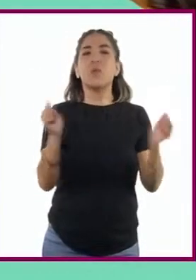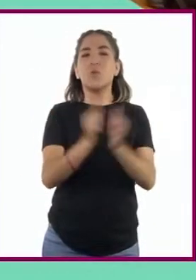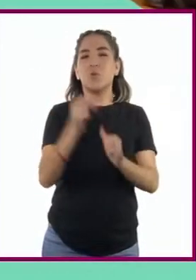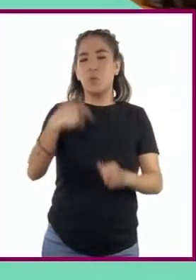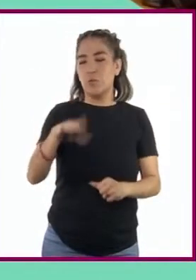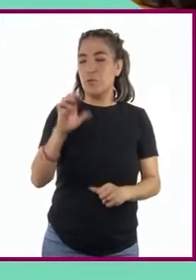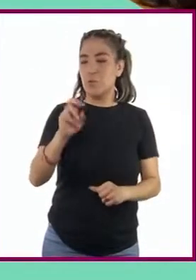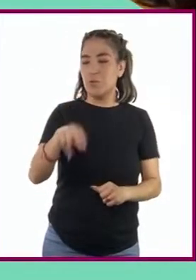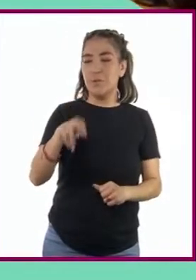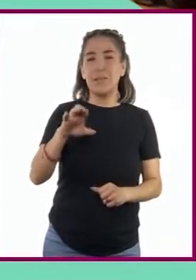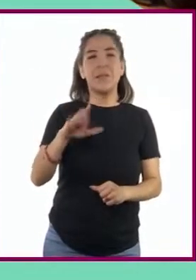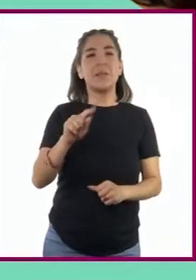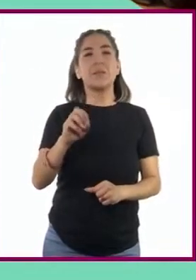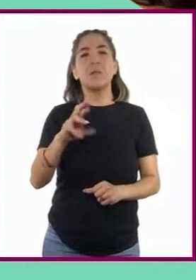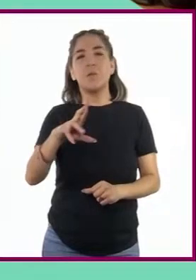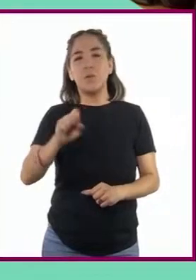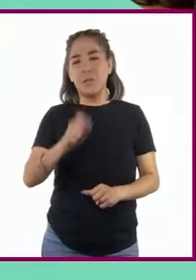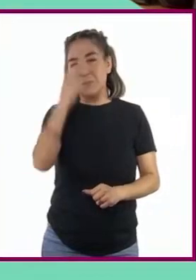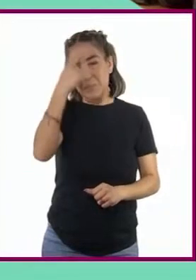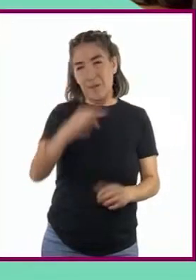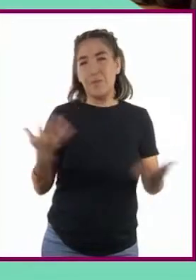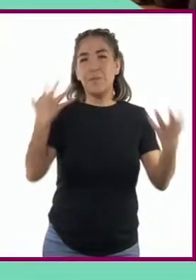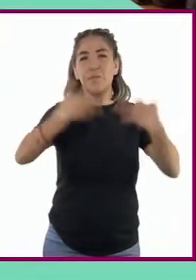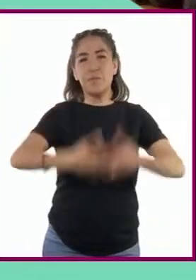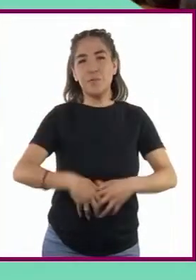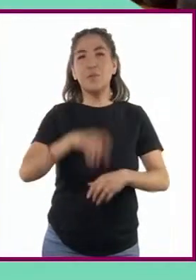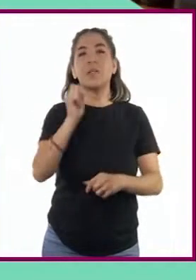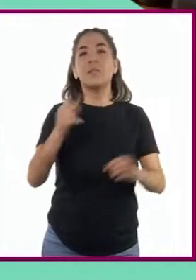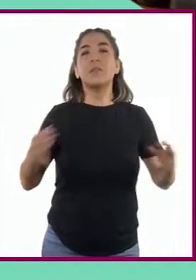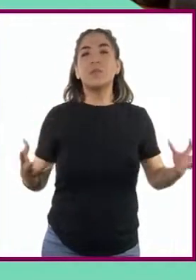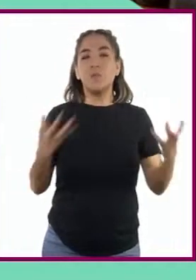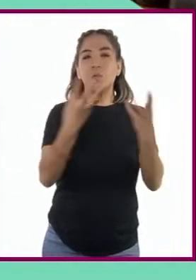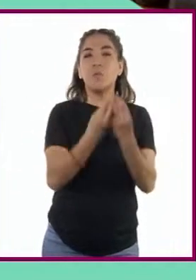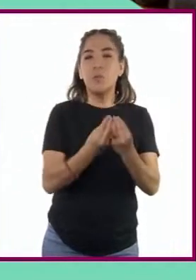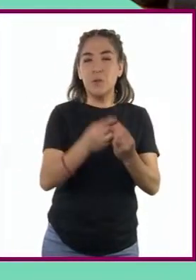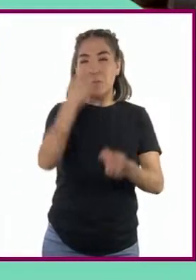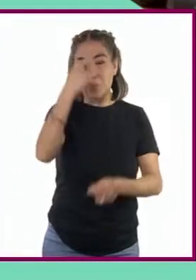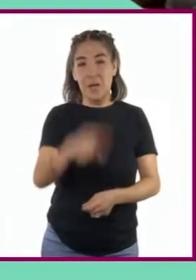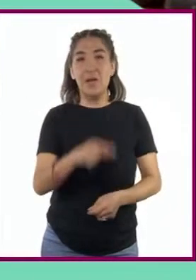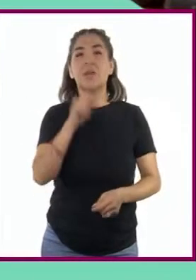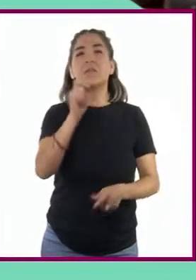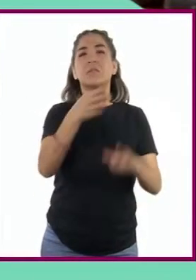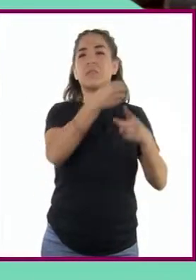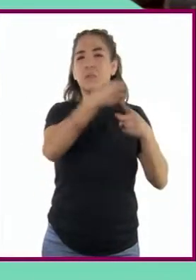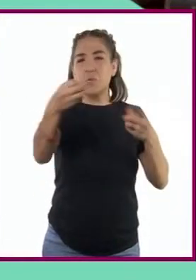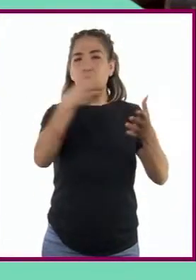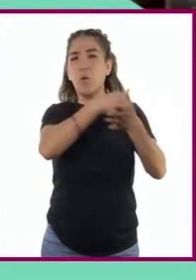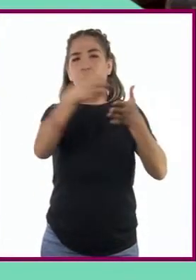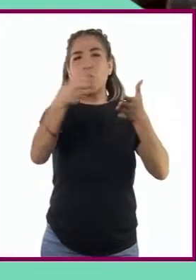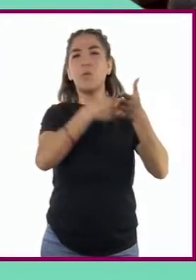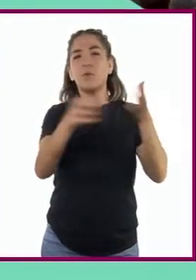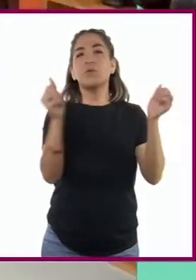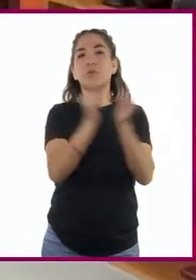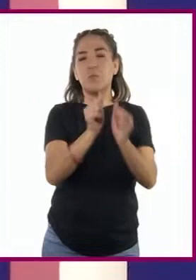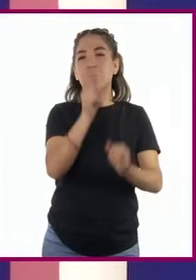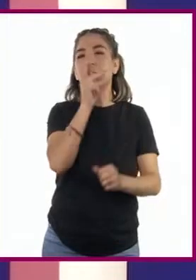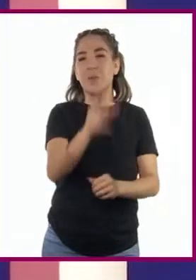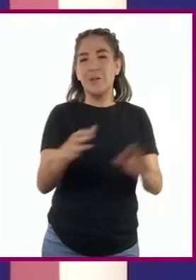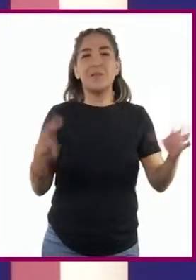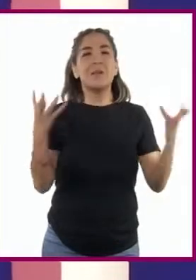como conectores, que tienen la función de unir para que las oraciones se adecúen al contexto y queden